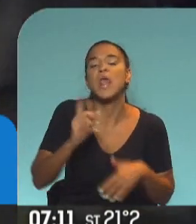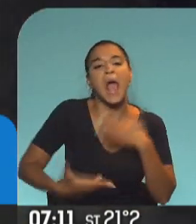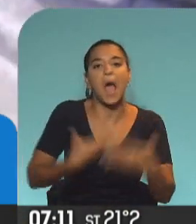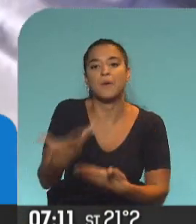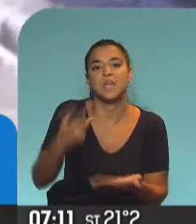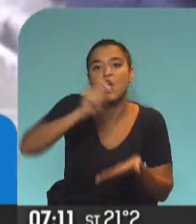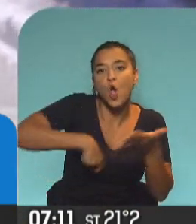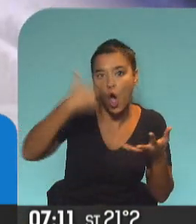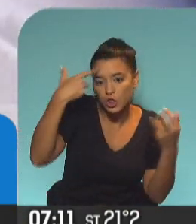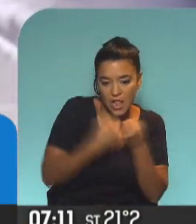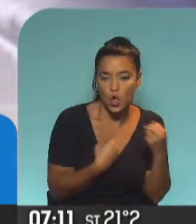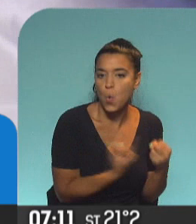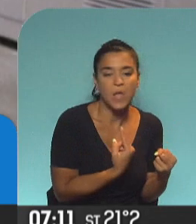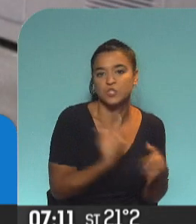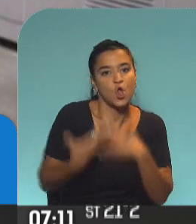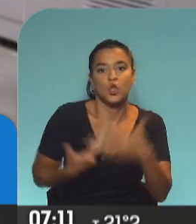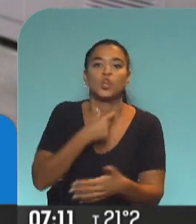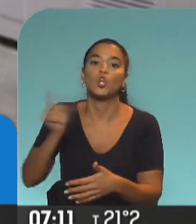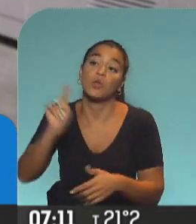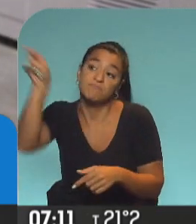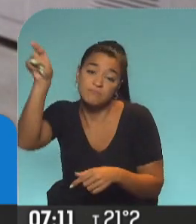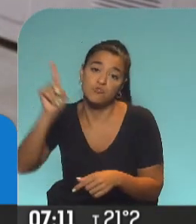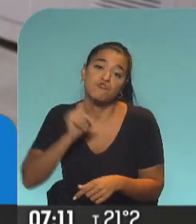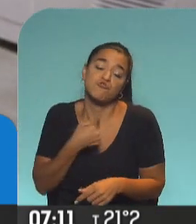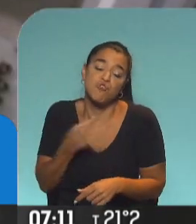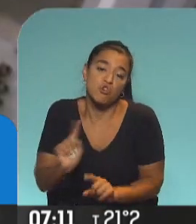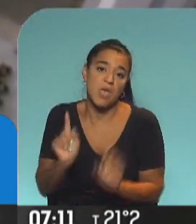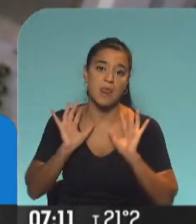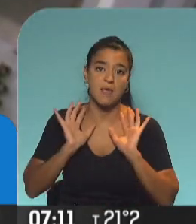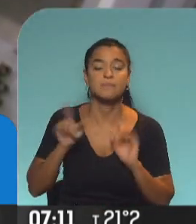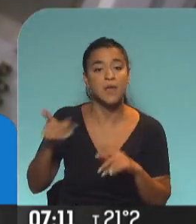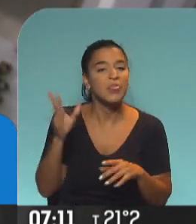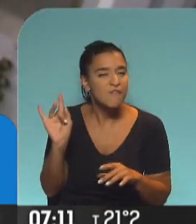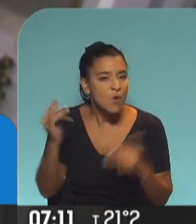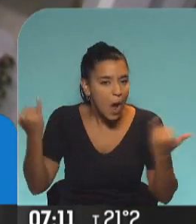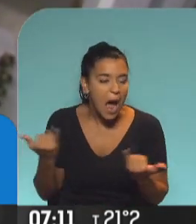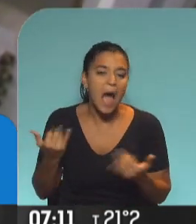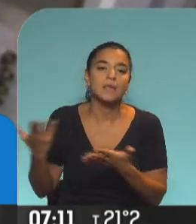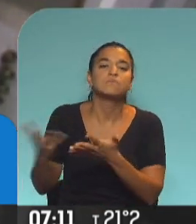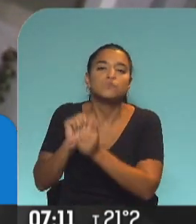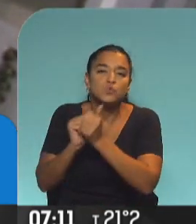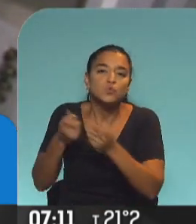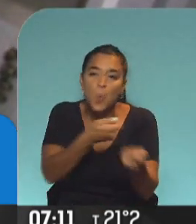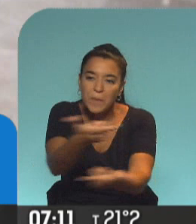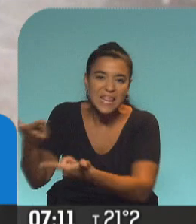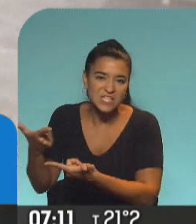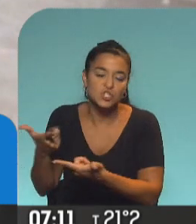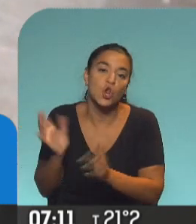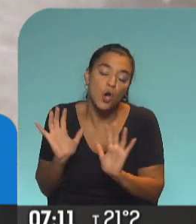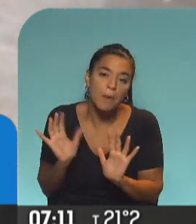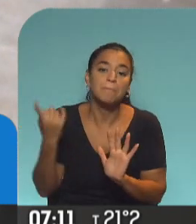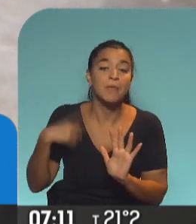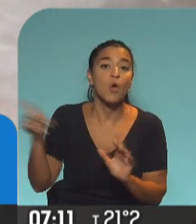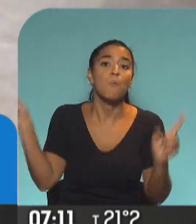nuestro contrato, no soy quien no ha querido. Han tenido dificultades en el suministro y por eso tienen